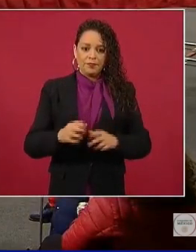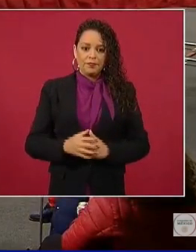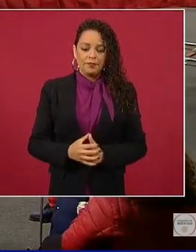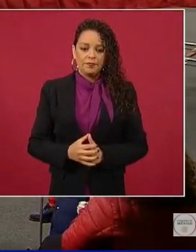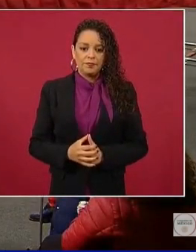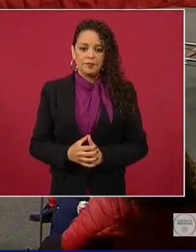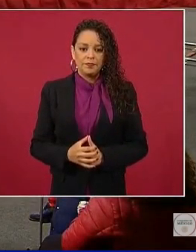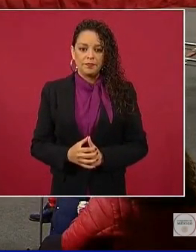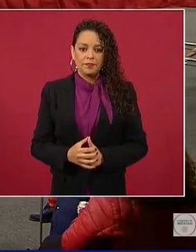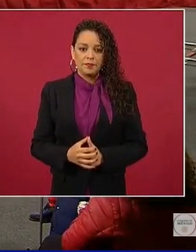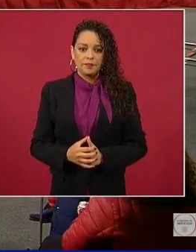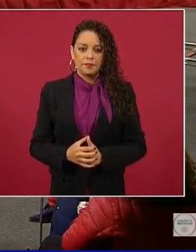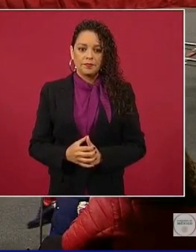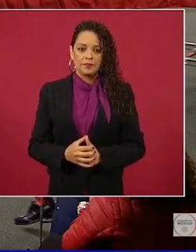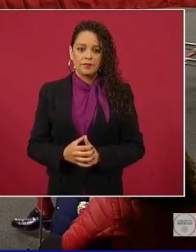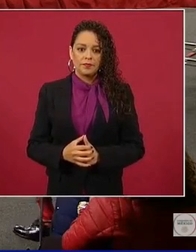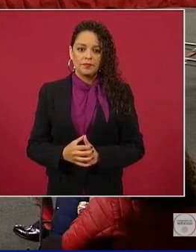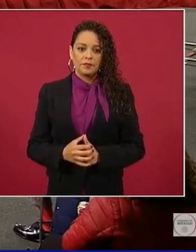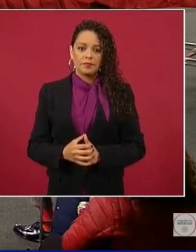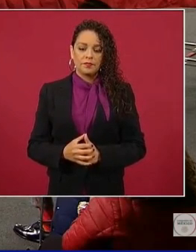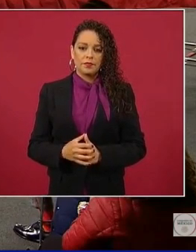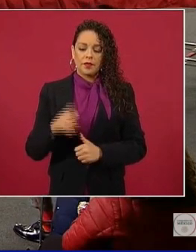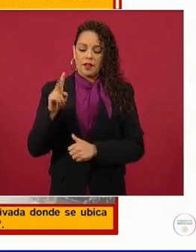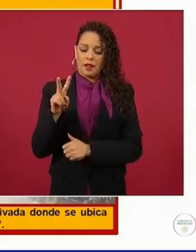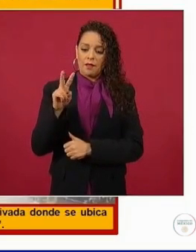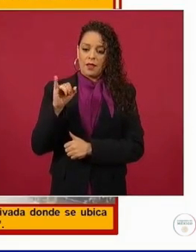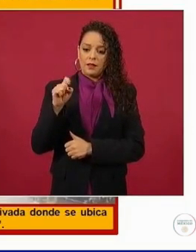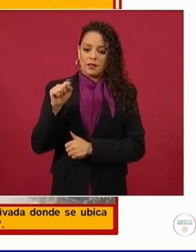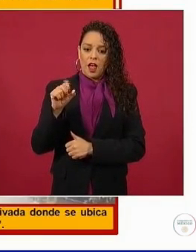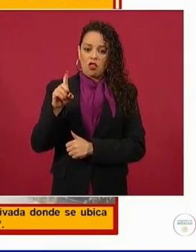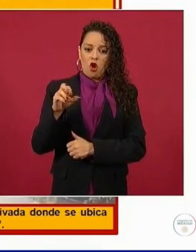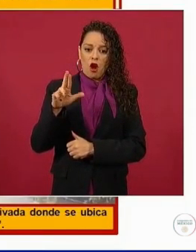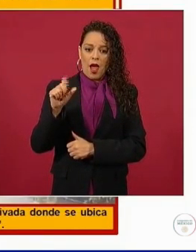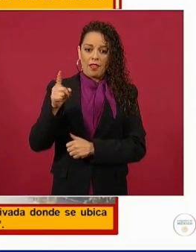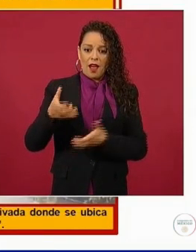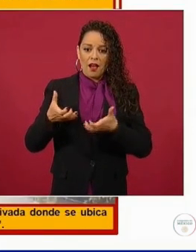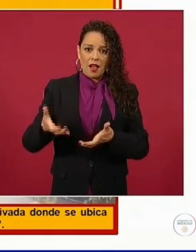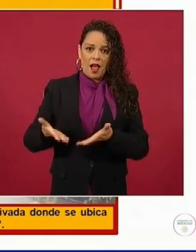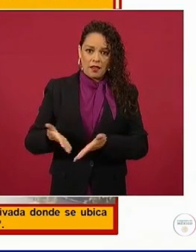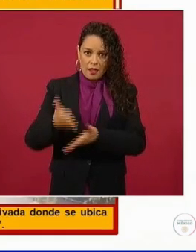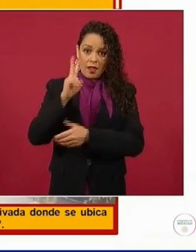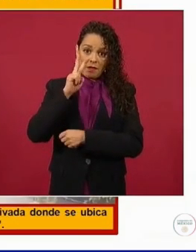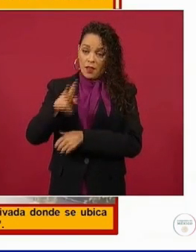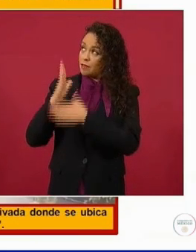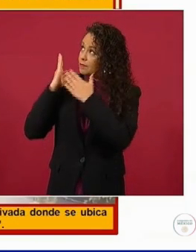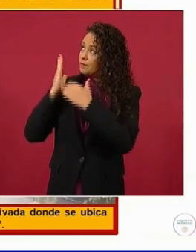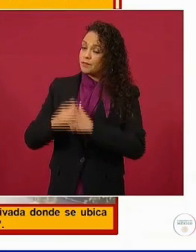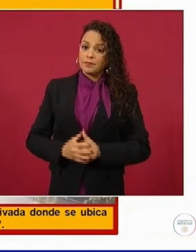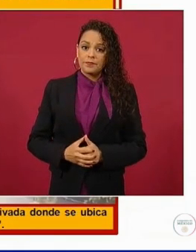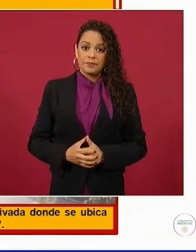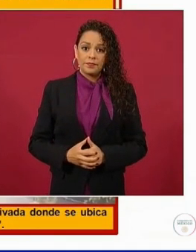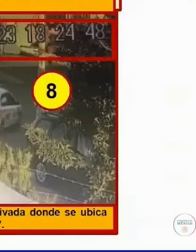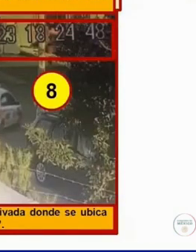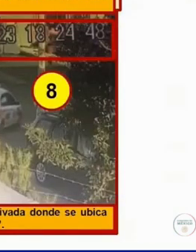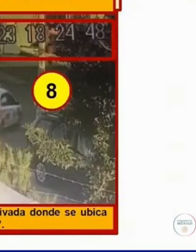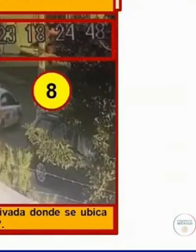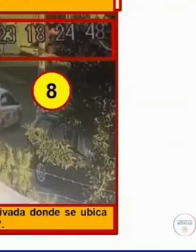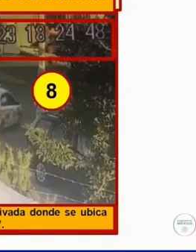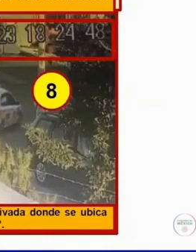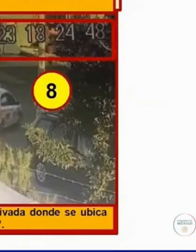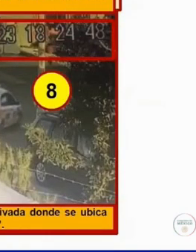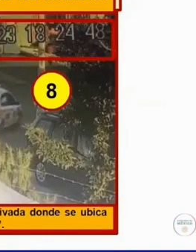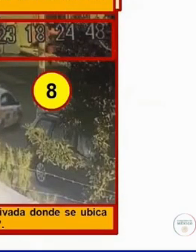esta es la calle principal vista dorada esta es la privada donde vivía la víctima la privada chalco